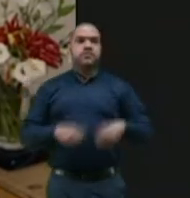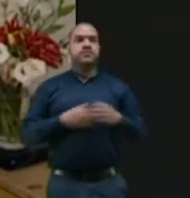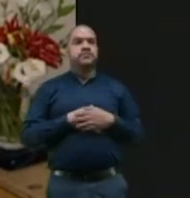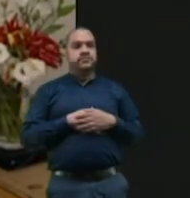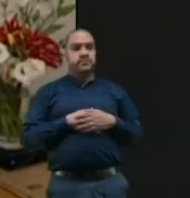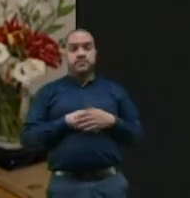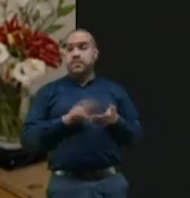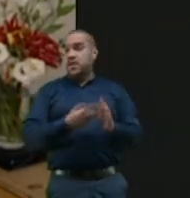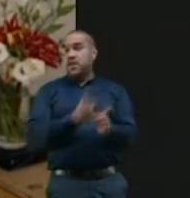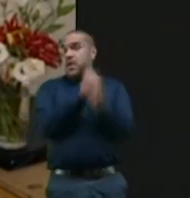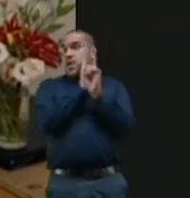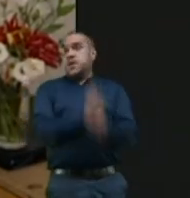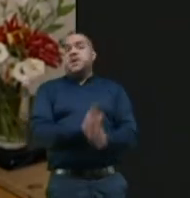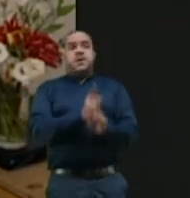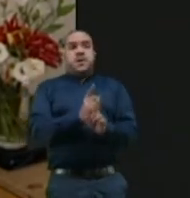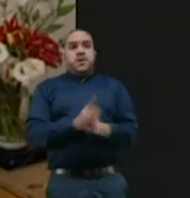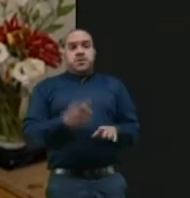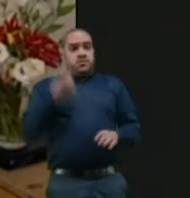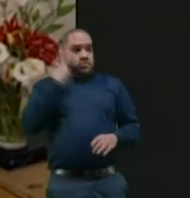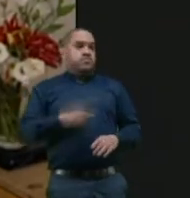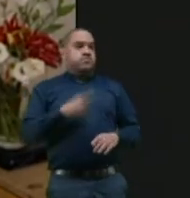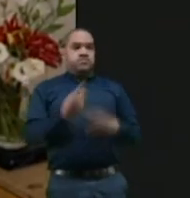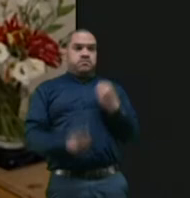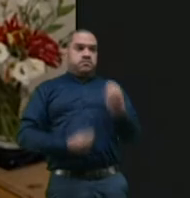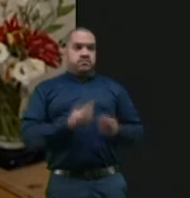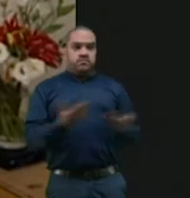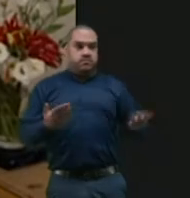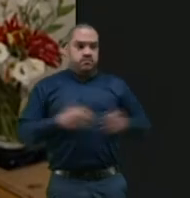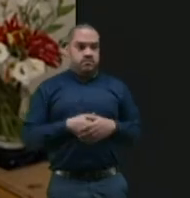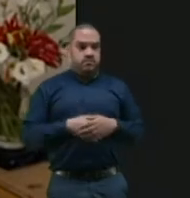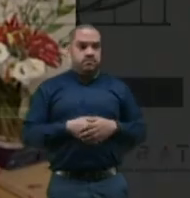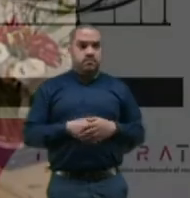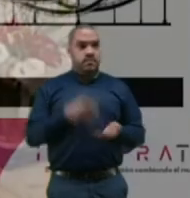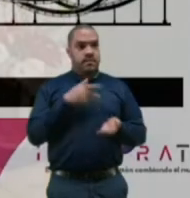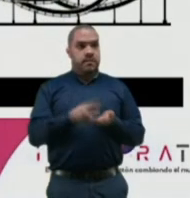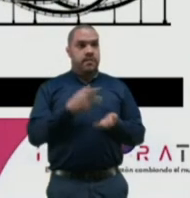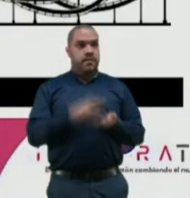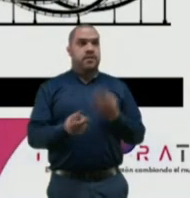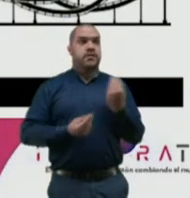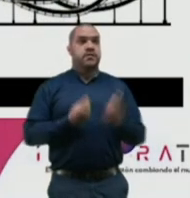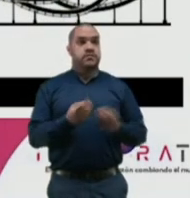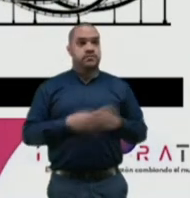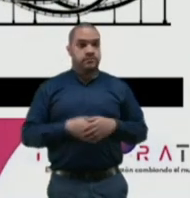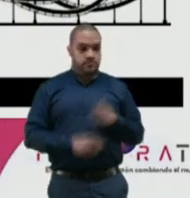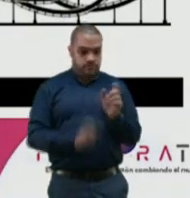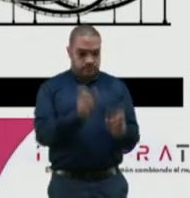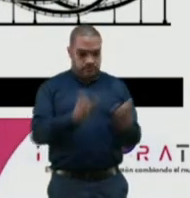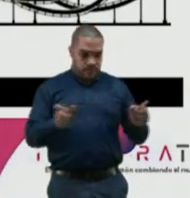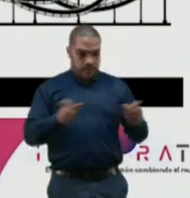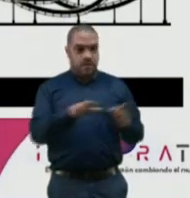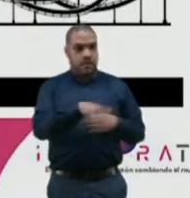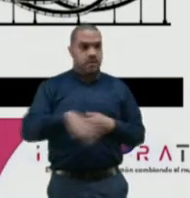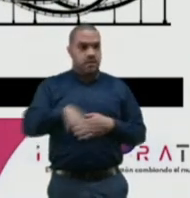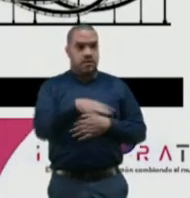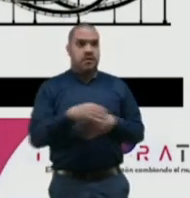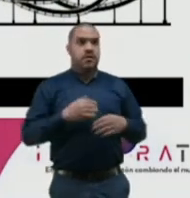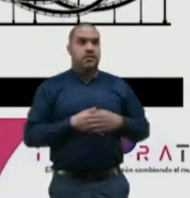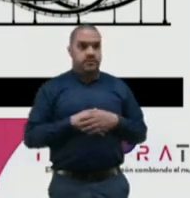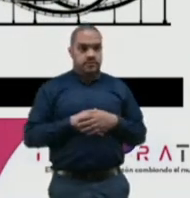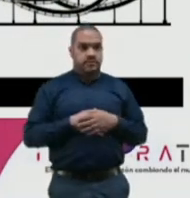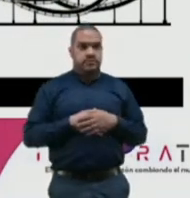mañana. Ser una empresa no va a pasar así de rápido. Y muchos de los emprendedores, como sabemos, empiezan con